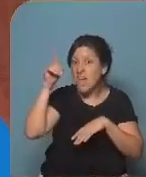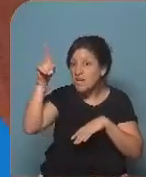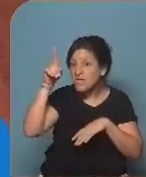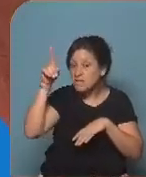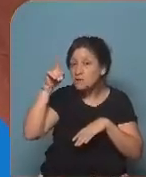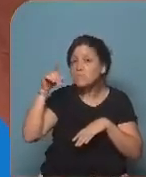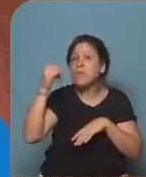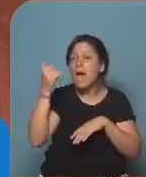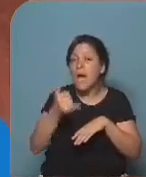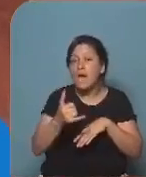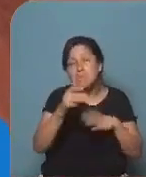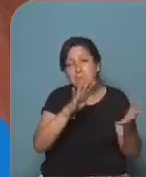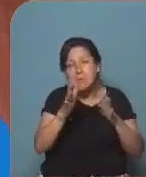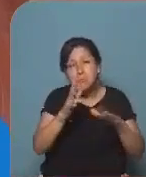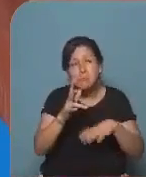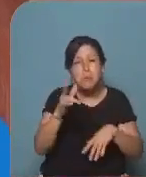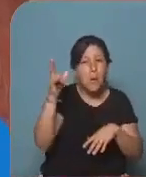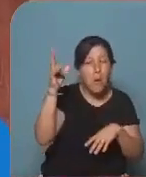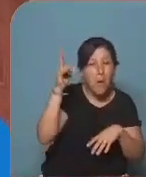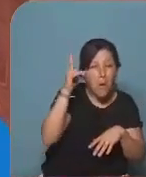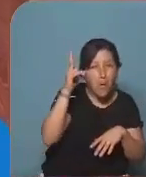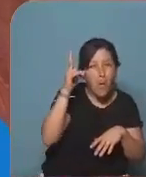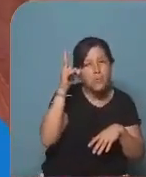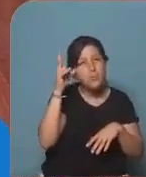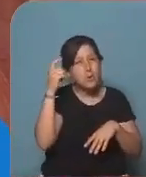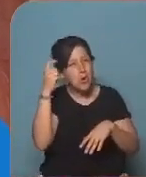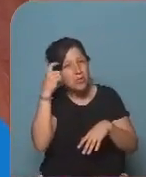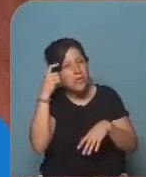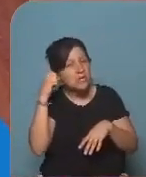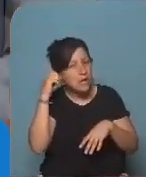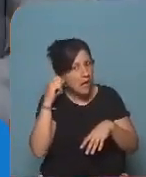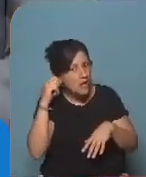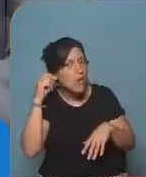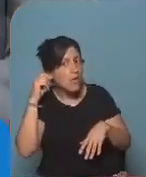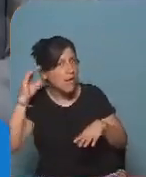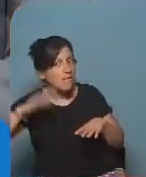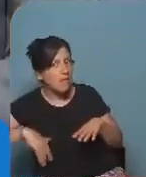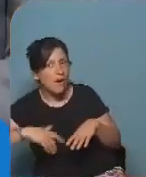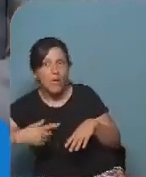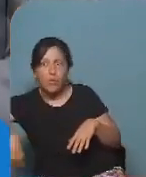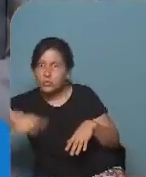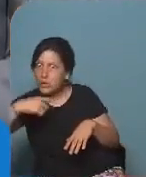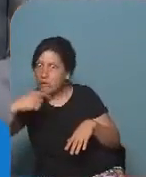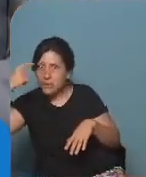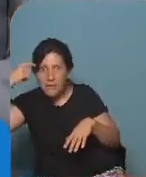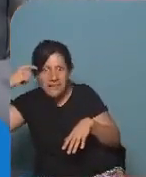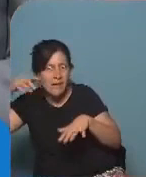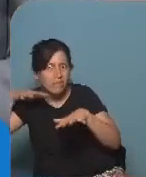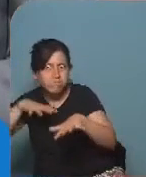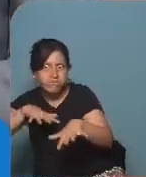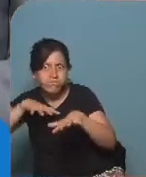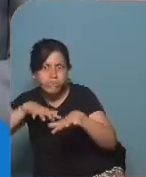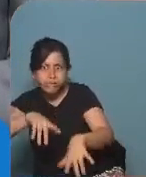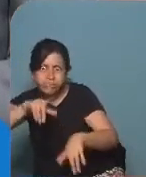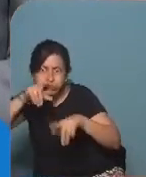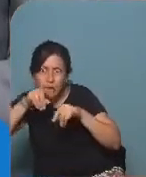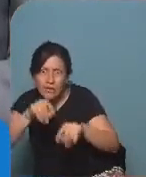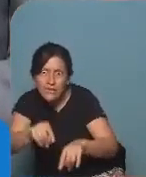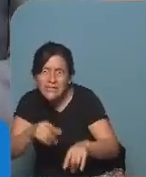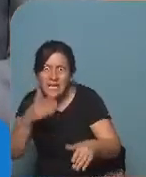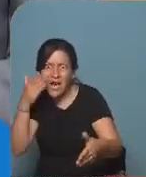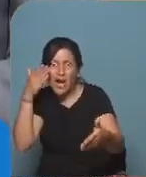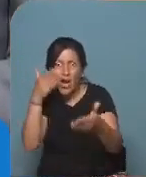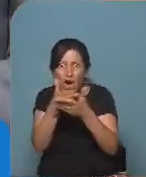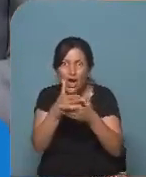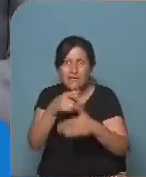entre 8, 10, la edad es muy baja. Pero imagínense las protestas que hay ante este proyecto del gobierno de bajar